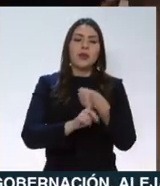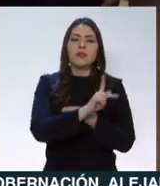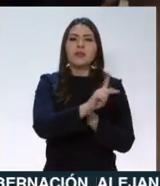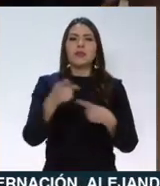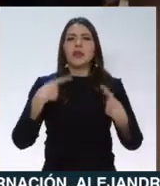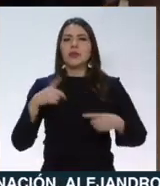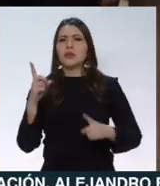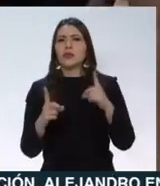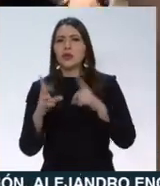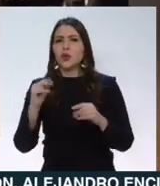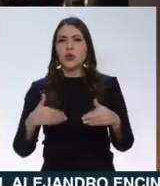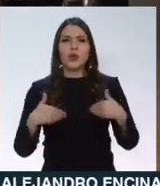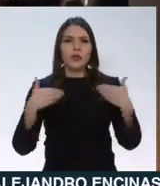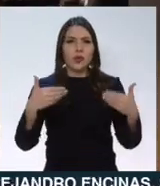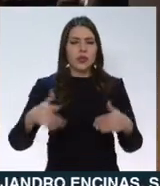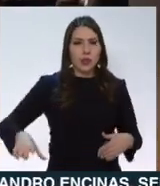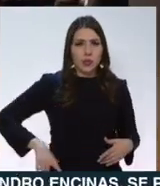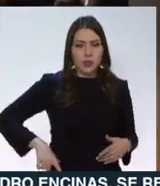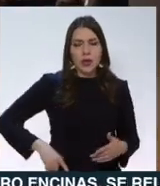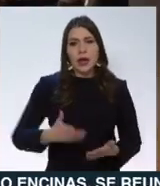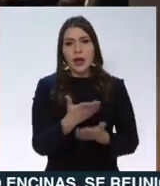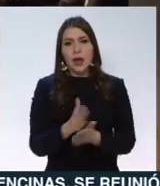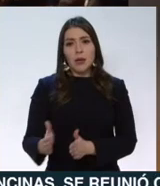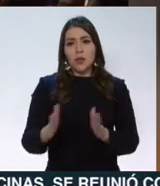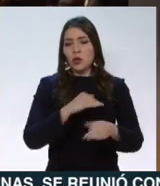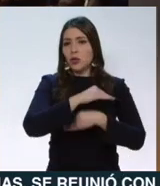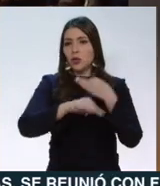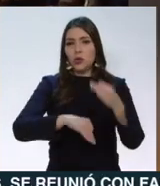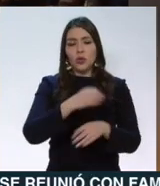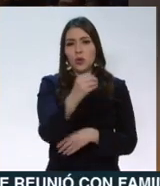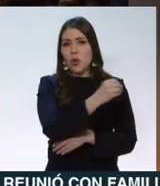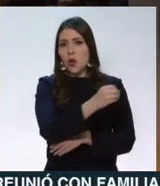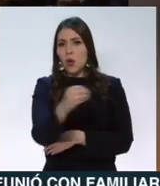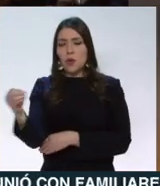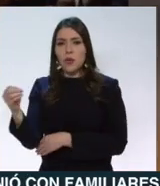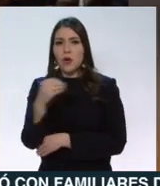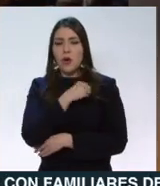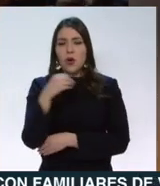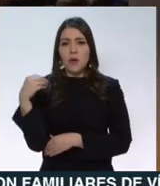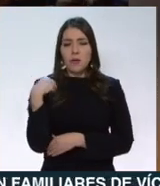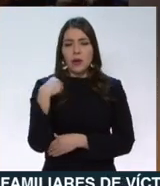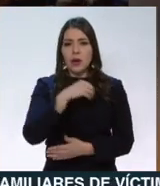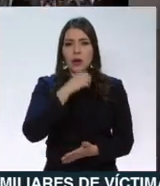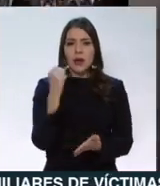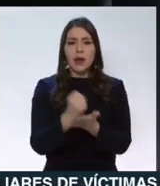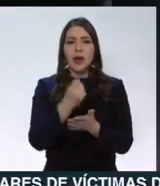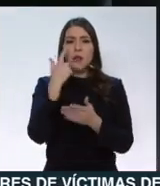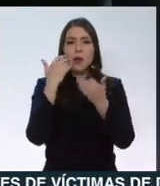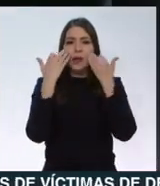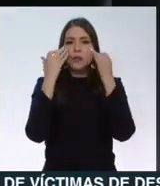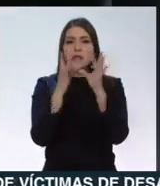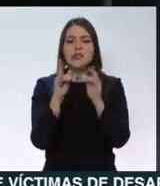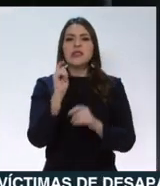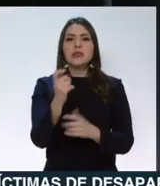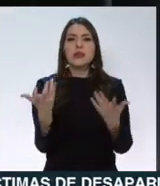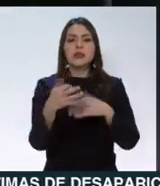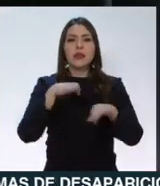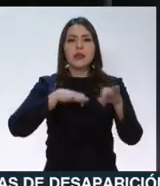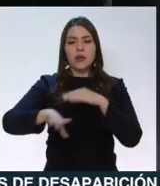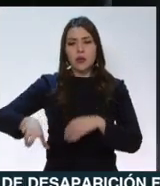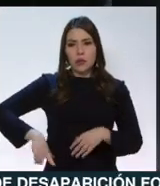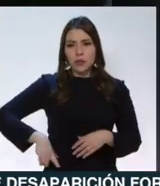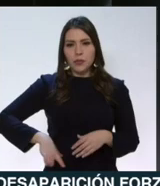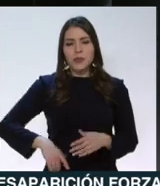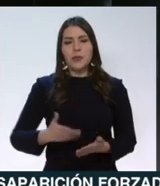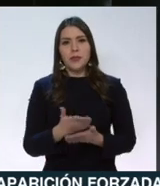desconfianza. Además, indicó que todos serán entes obligados de la rendición de cuentas. Y justo para conversar sobre